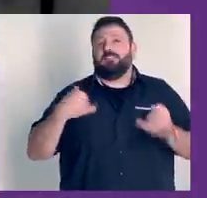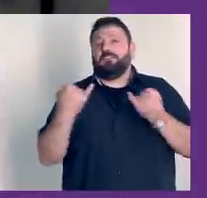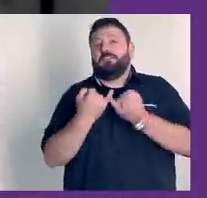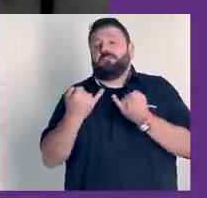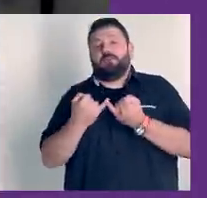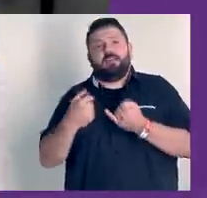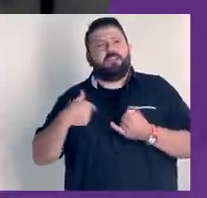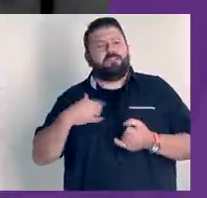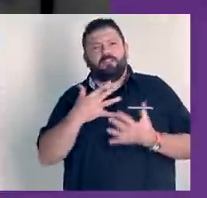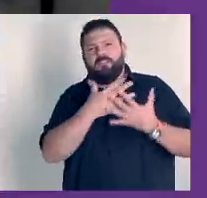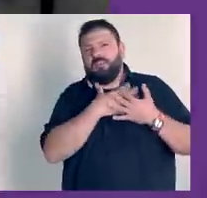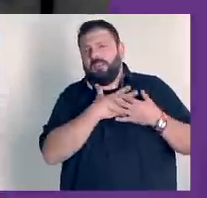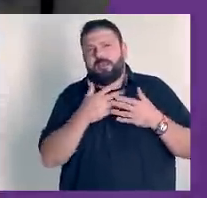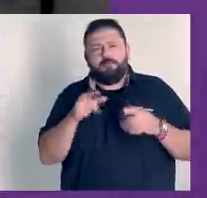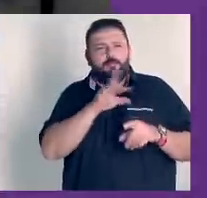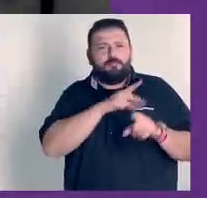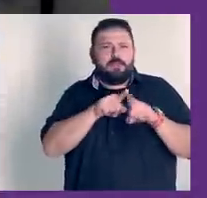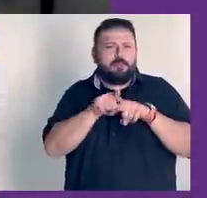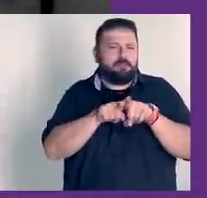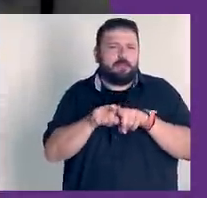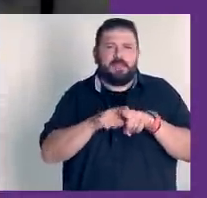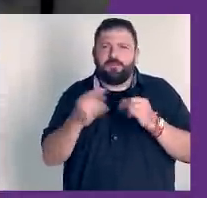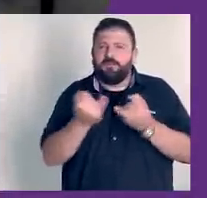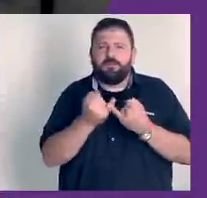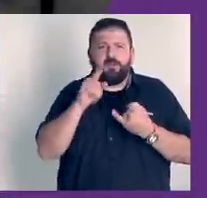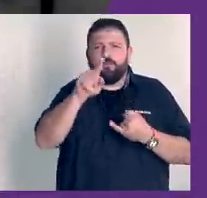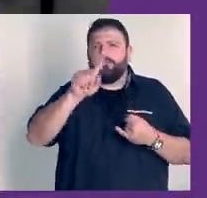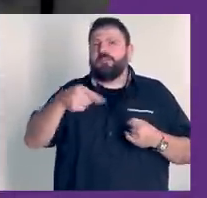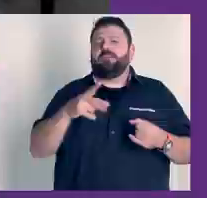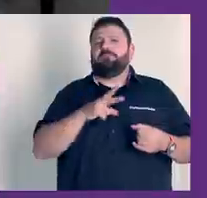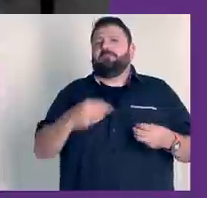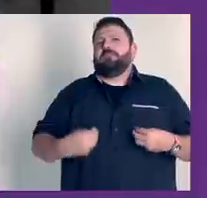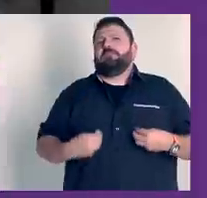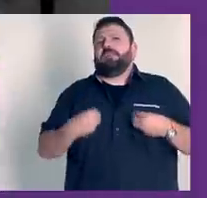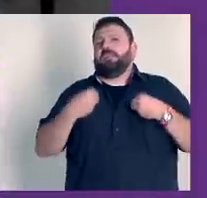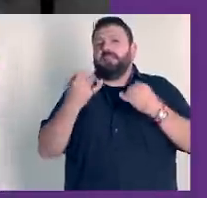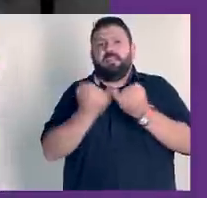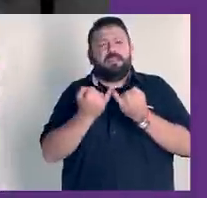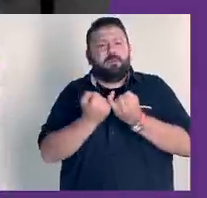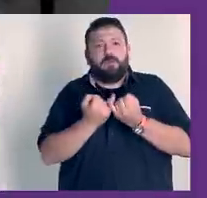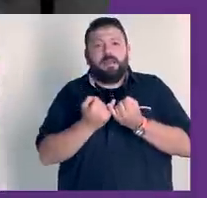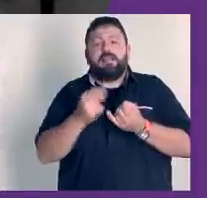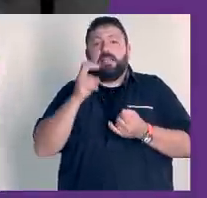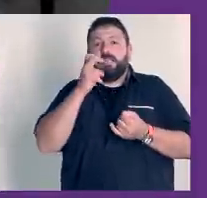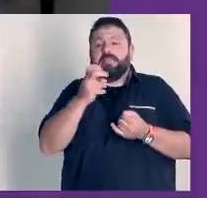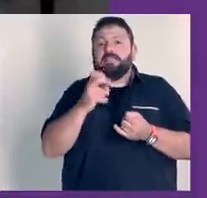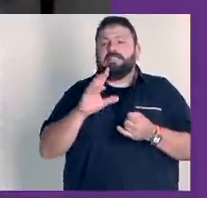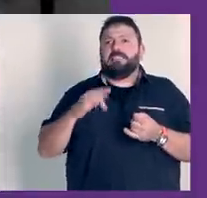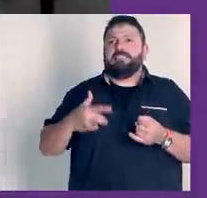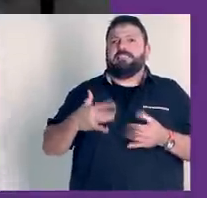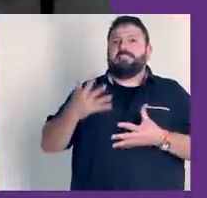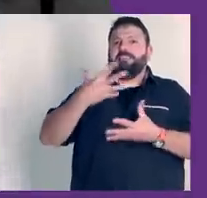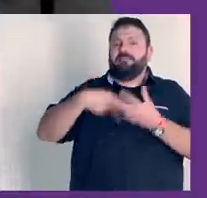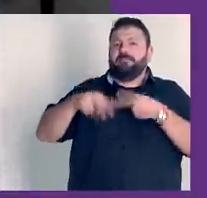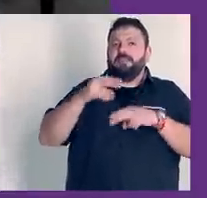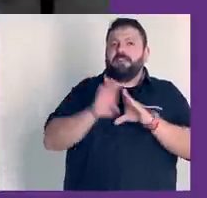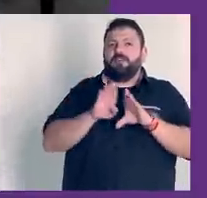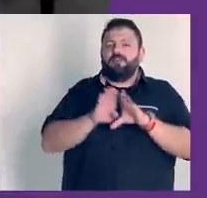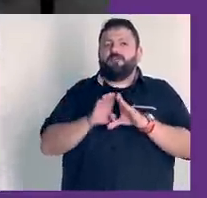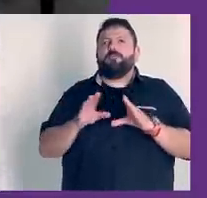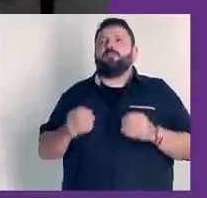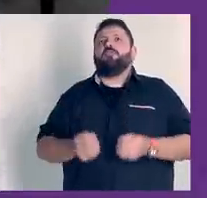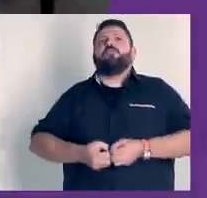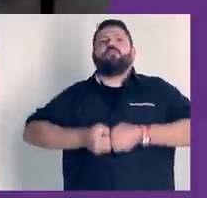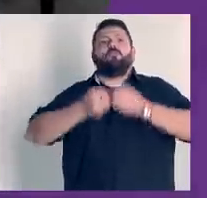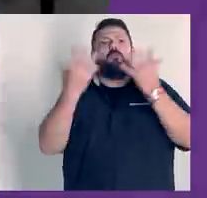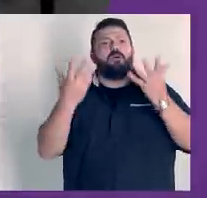amo, eres mi vida, y igual que toda mi familia, pero eso a mí me viene a remover muchas cosas. ¿Cuántas familias